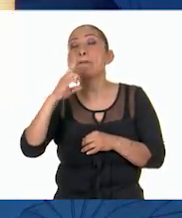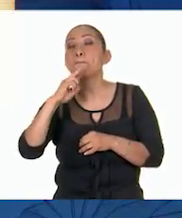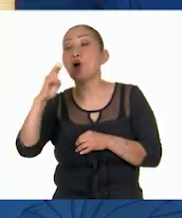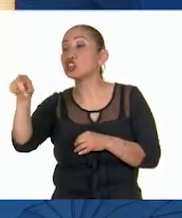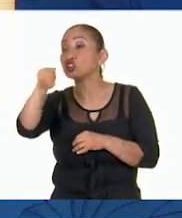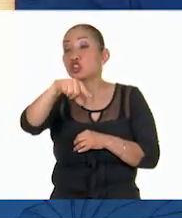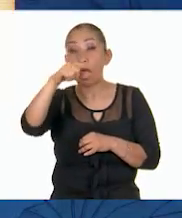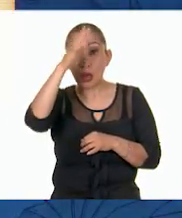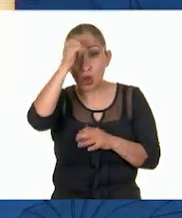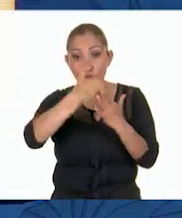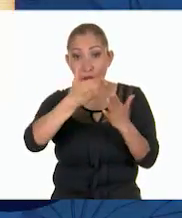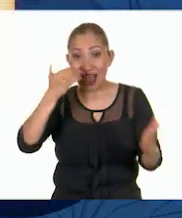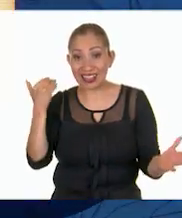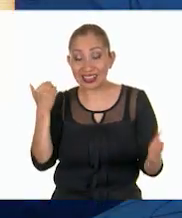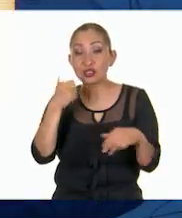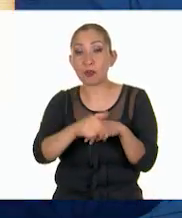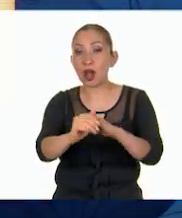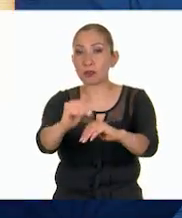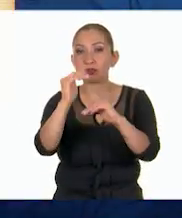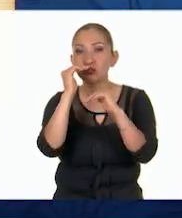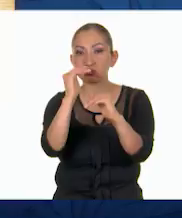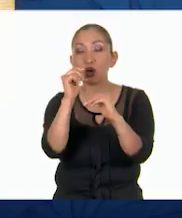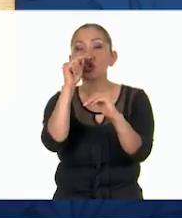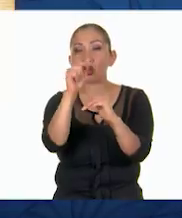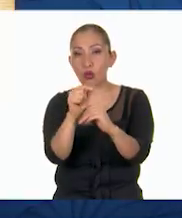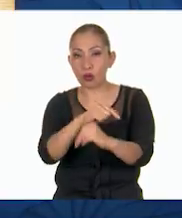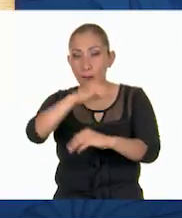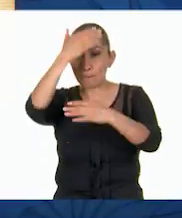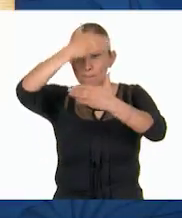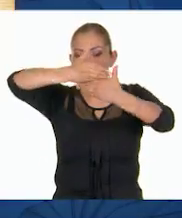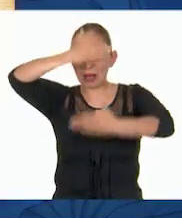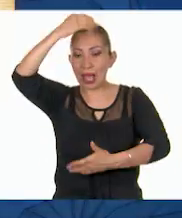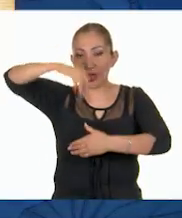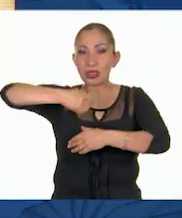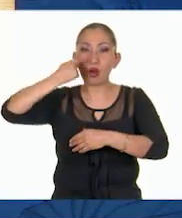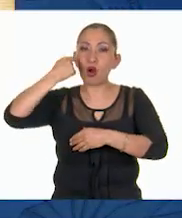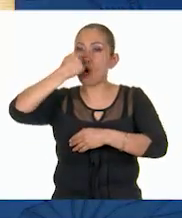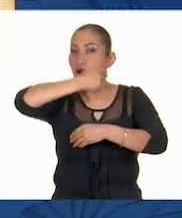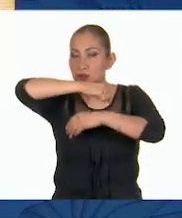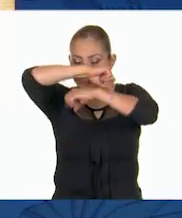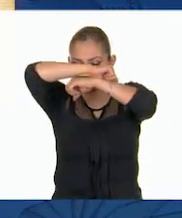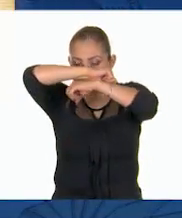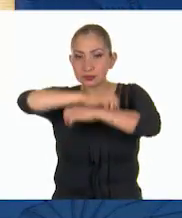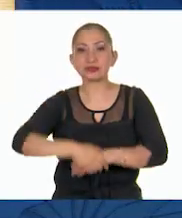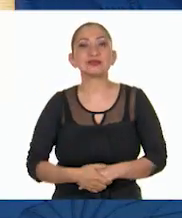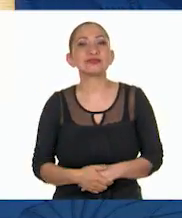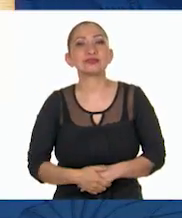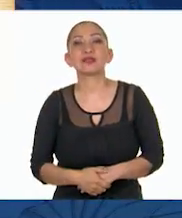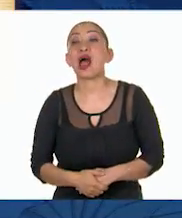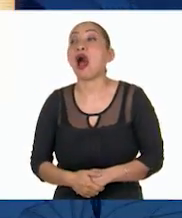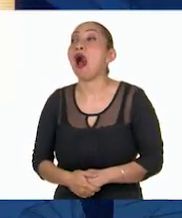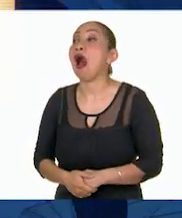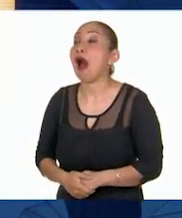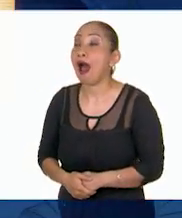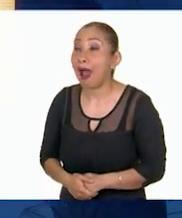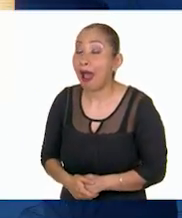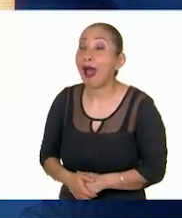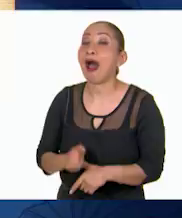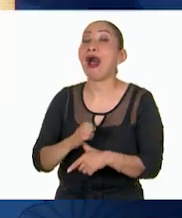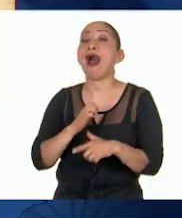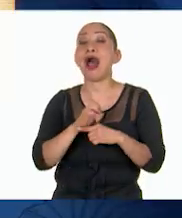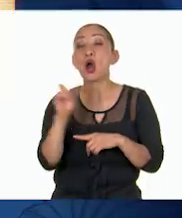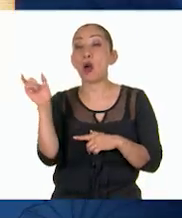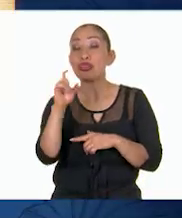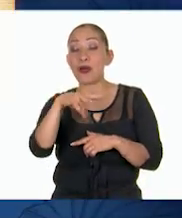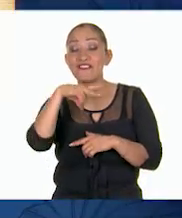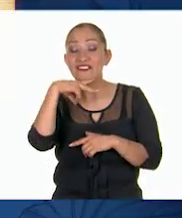por todos los participantes mientras estás de frente a una pared y con los ojos tapados. Entonces, cuando